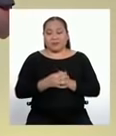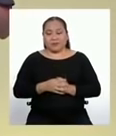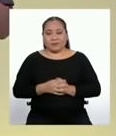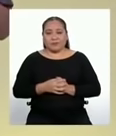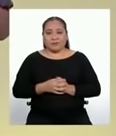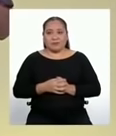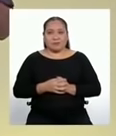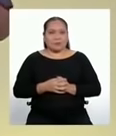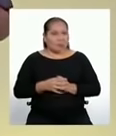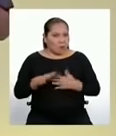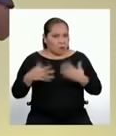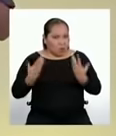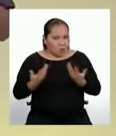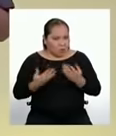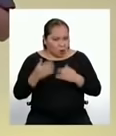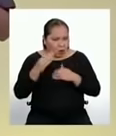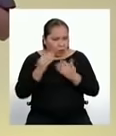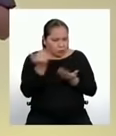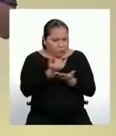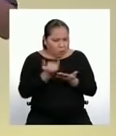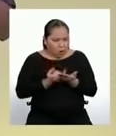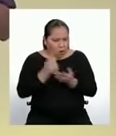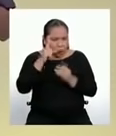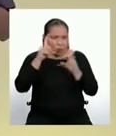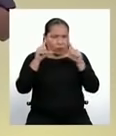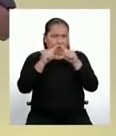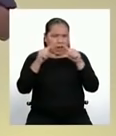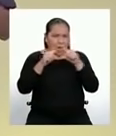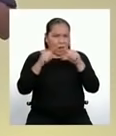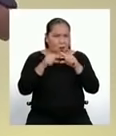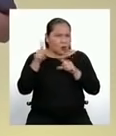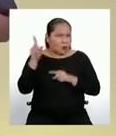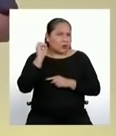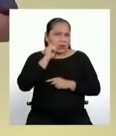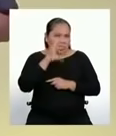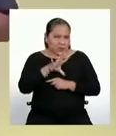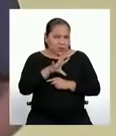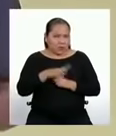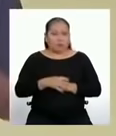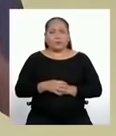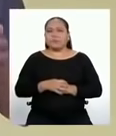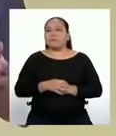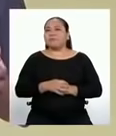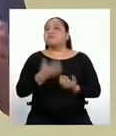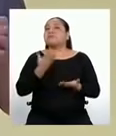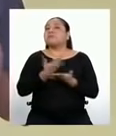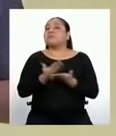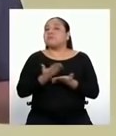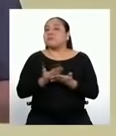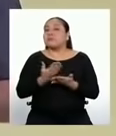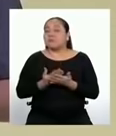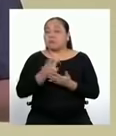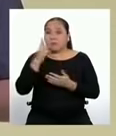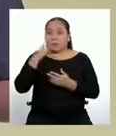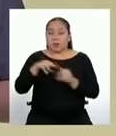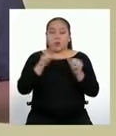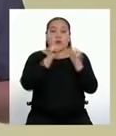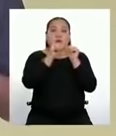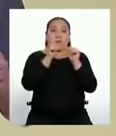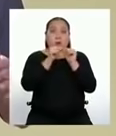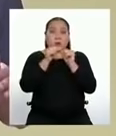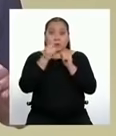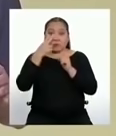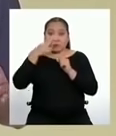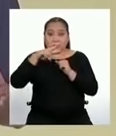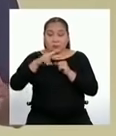triángulo. ¿Se podrá construir un triángulo con la condición dada por Alessandra? Considera la longitud de los siguientes tres